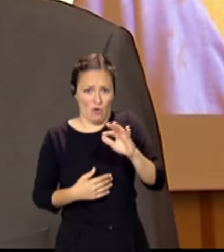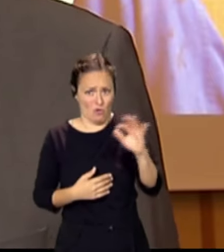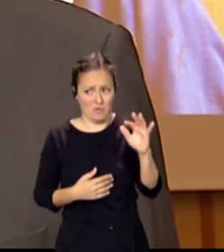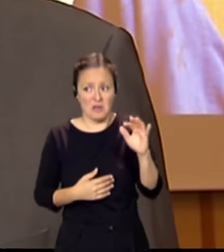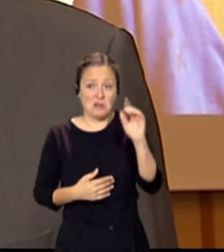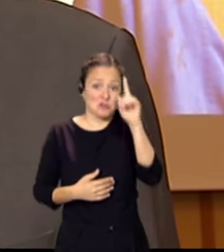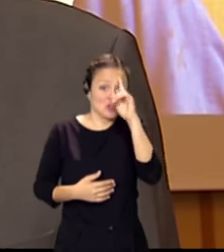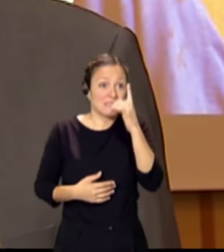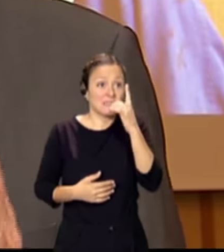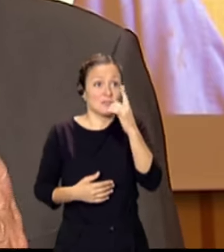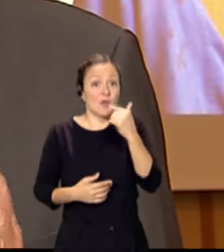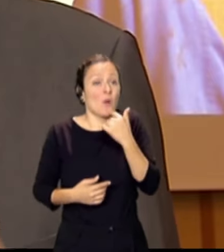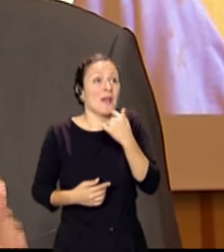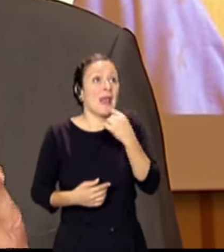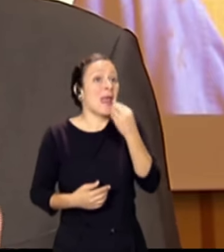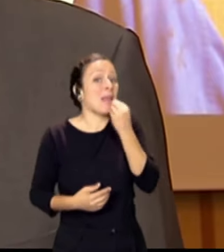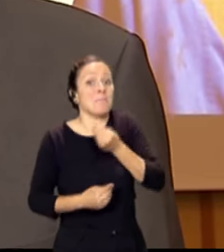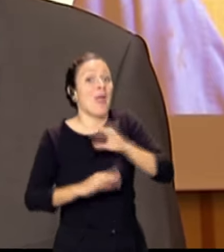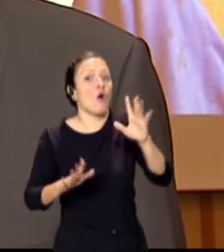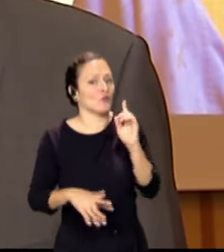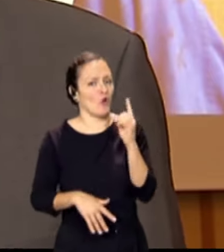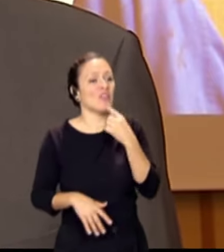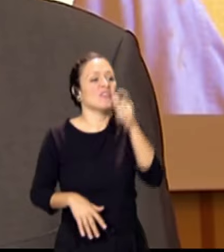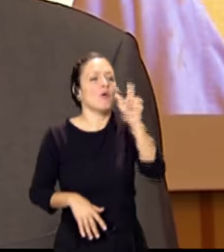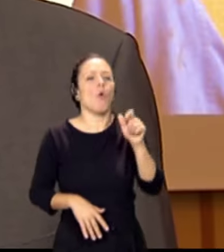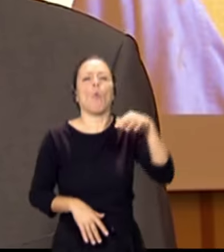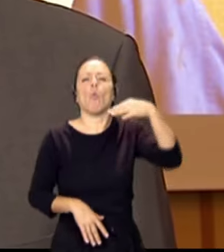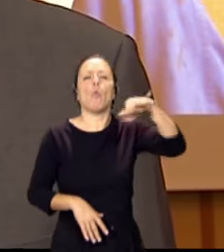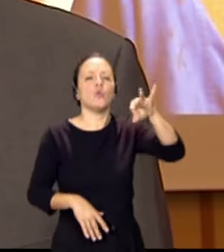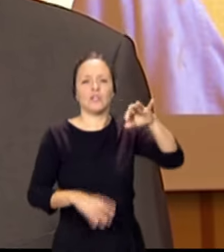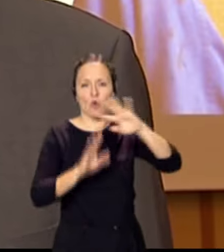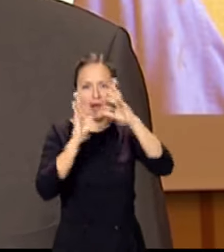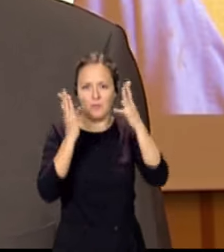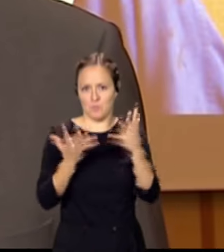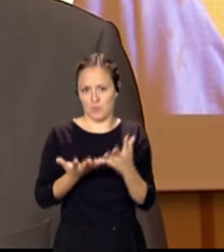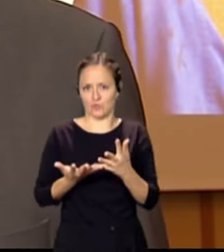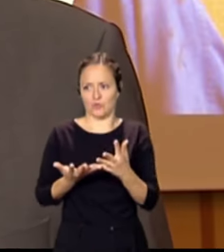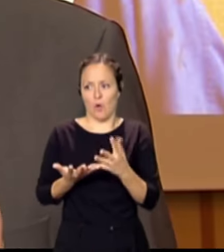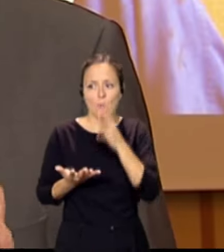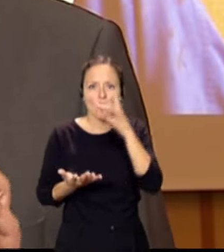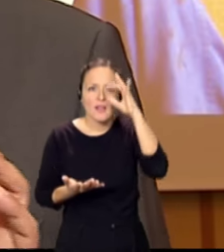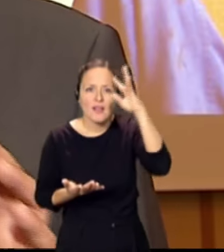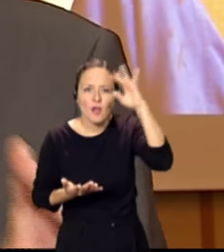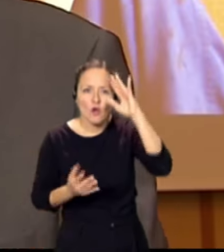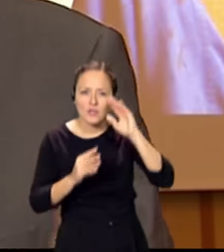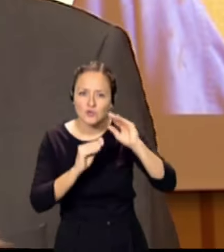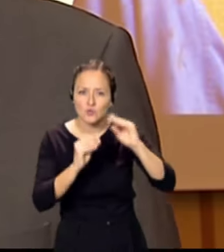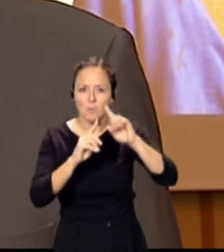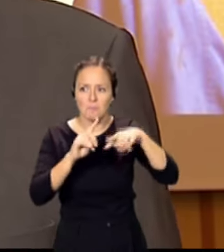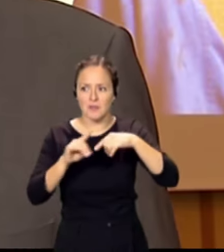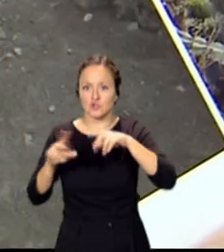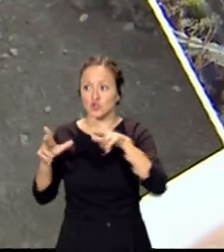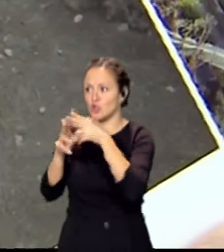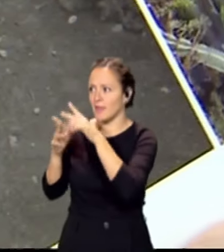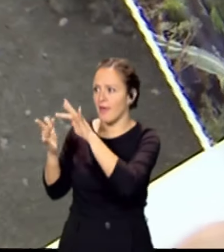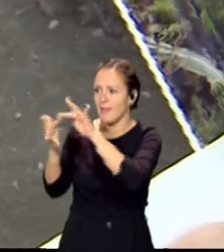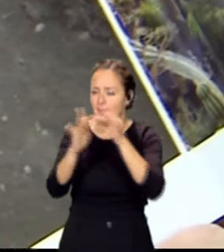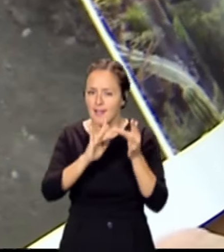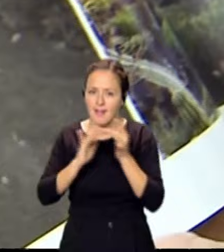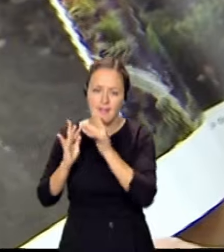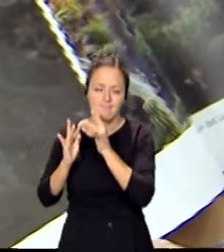el mejor artista del mundo digo único en el mundo desde ese punto de su ideología y de su conexión con la sociedad